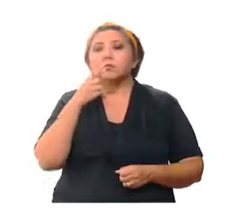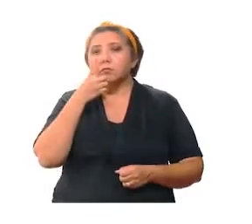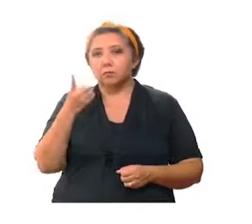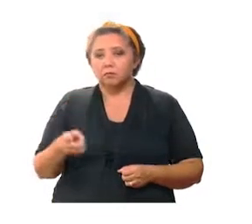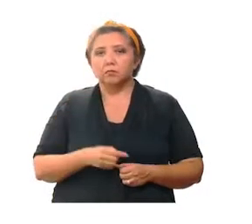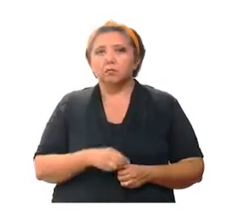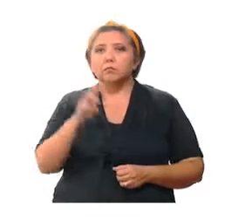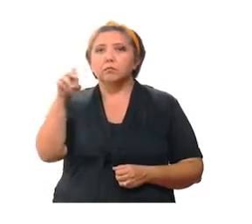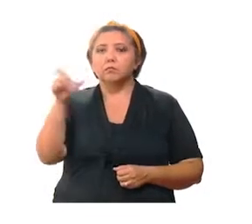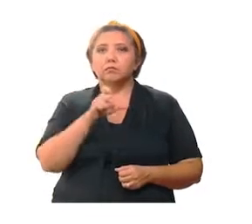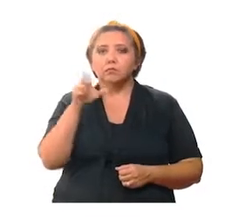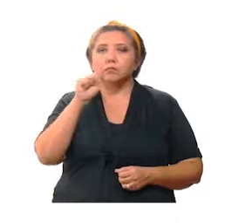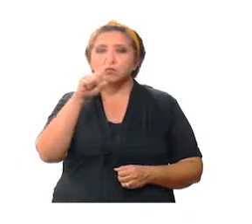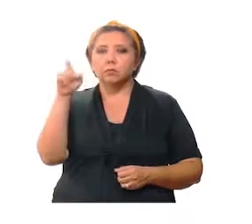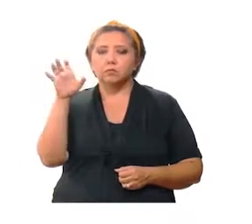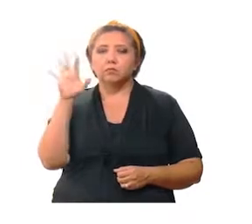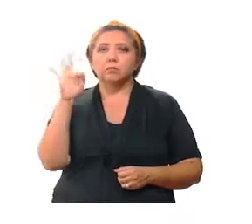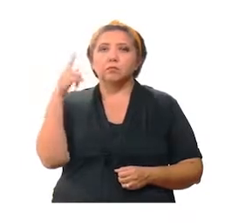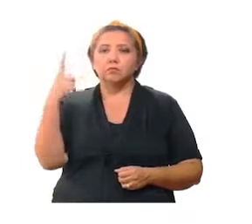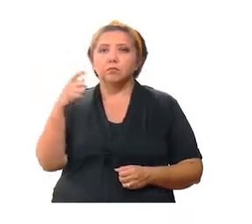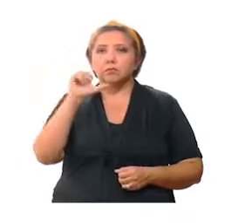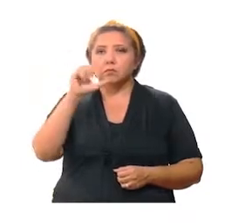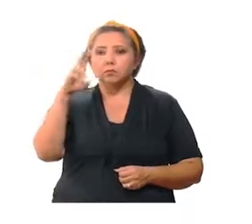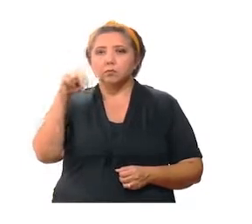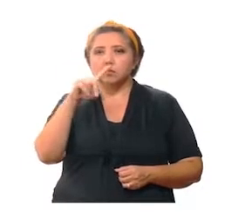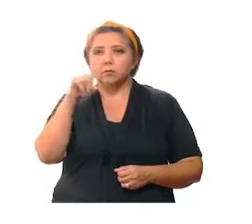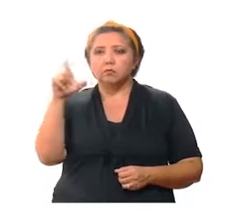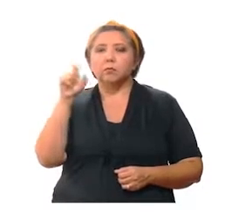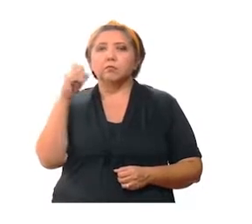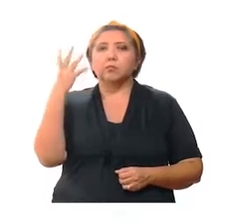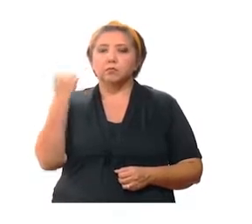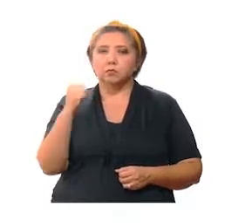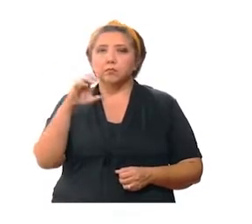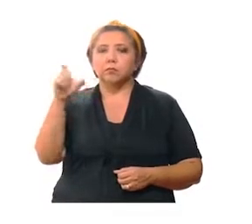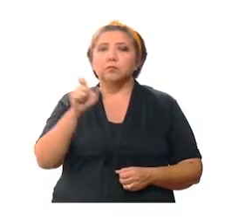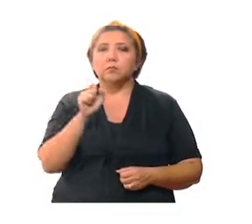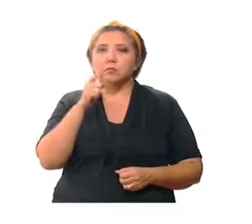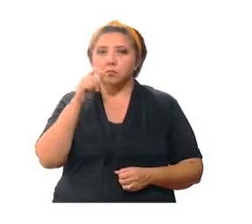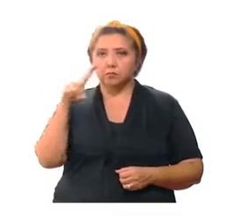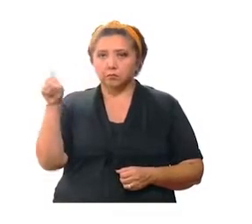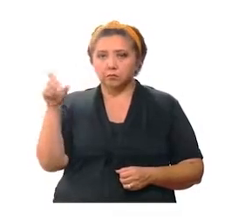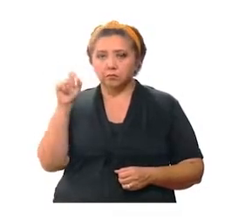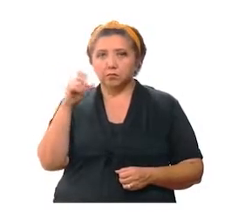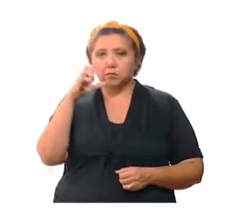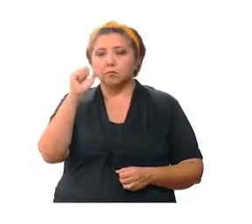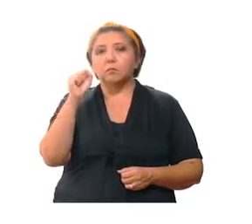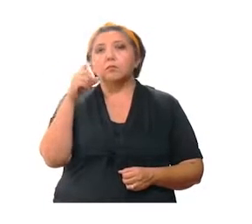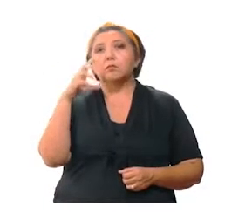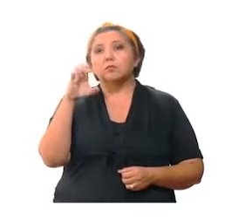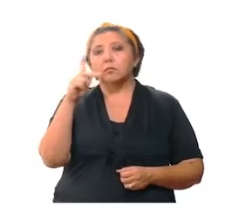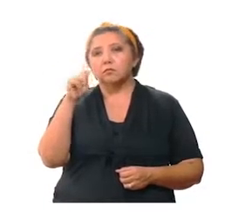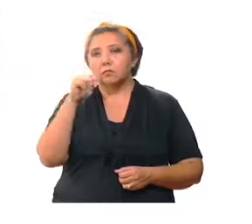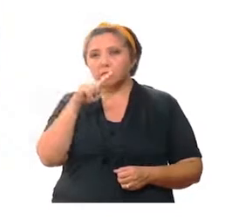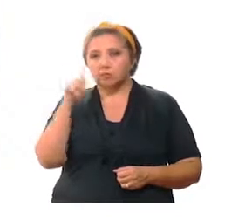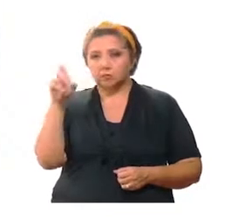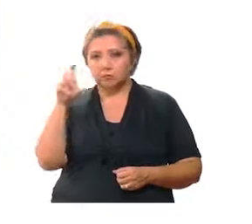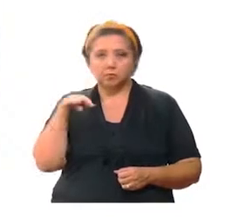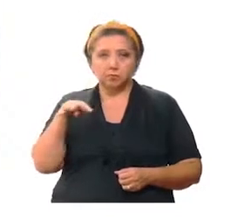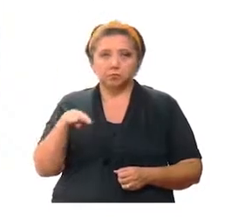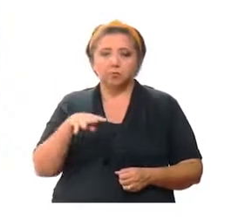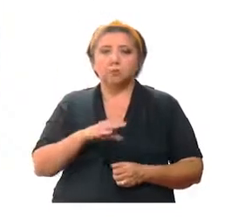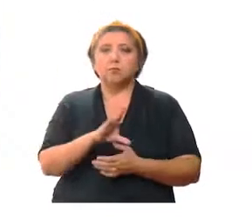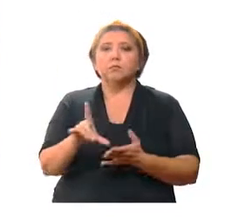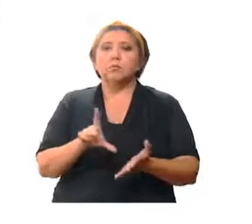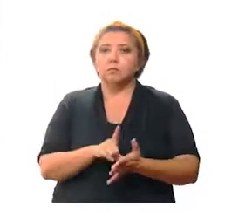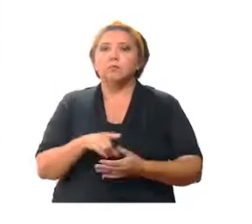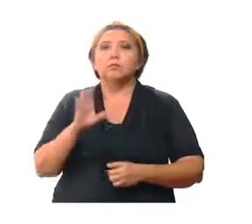162, Maxcanú 141, Acanqué 126, Oxcuxcap 120, Espita 119. Las